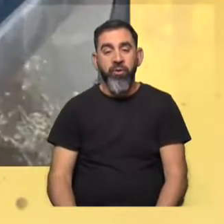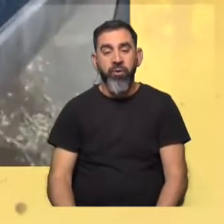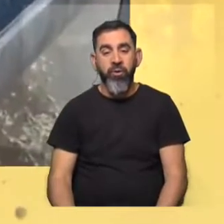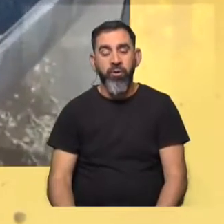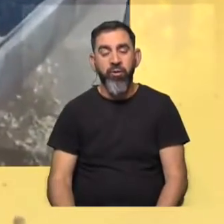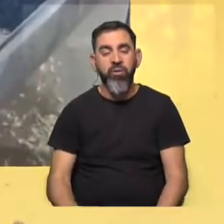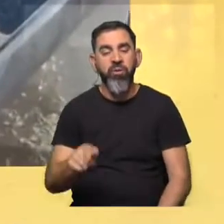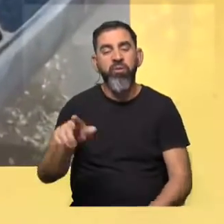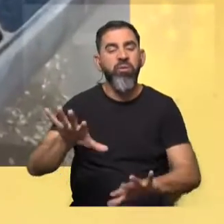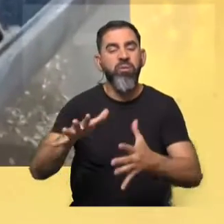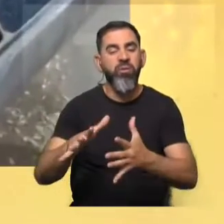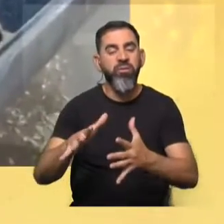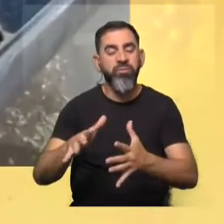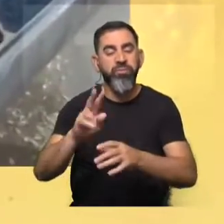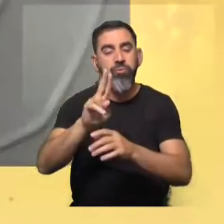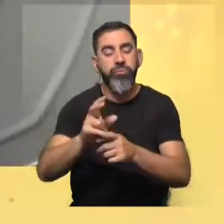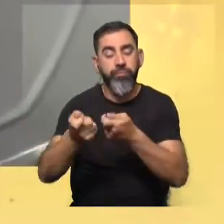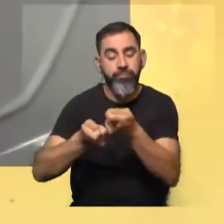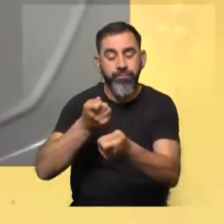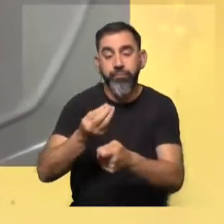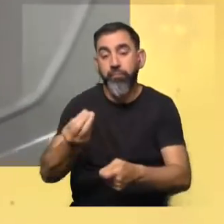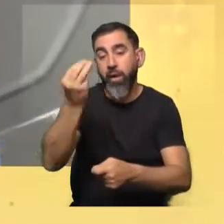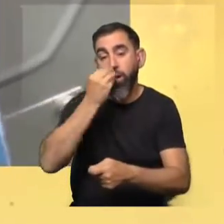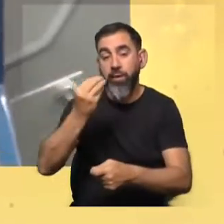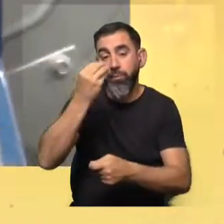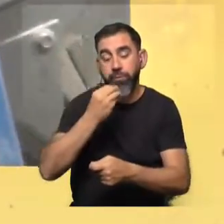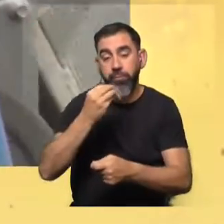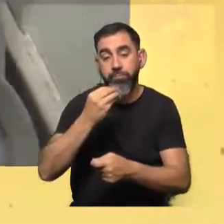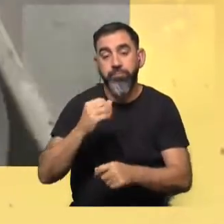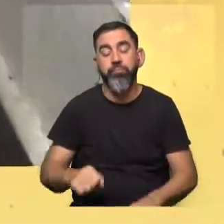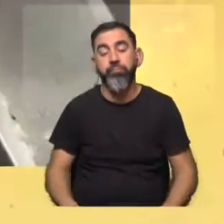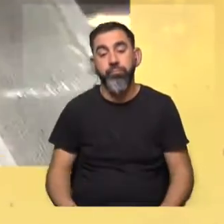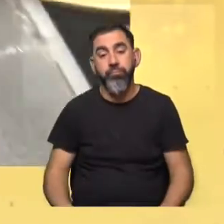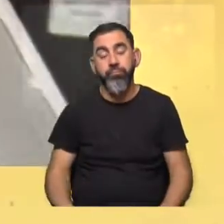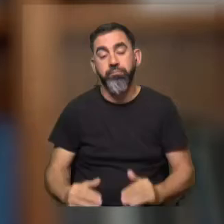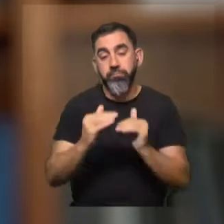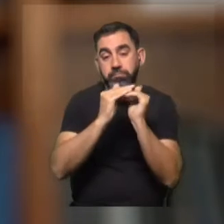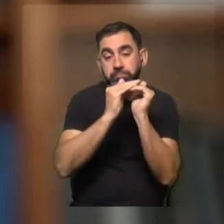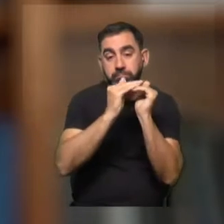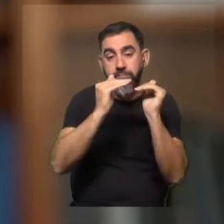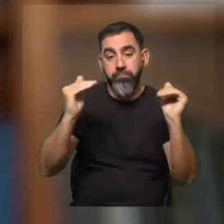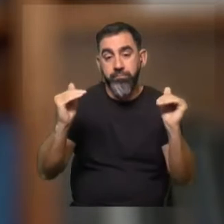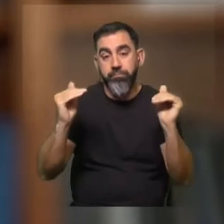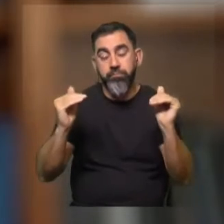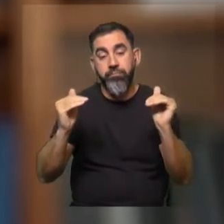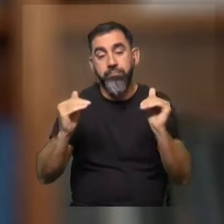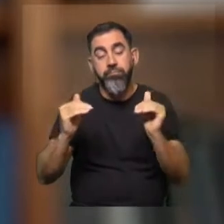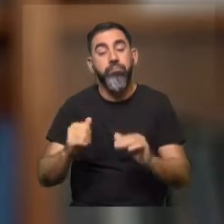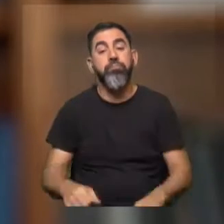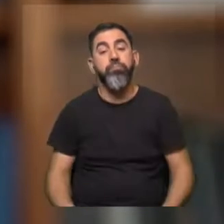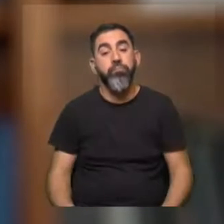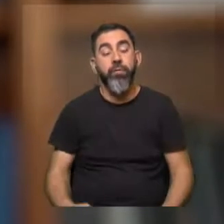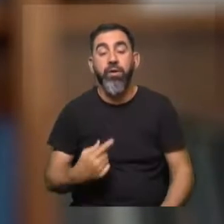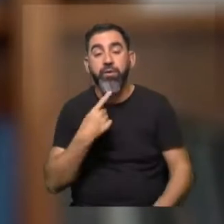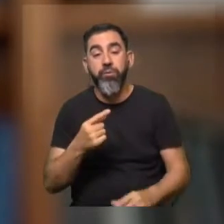La pectina se utiliza como un aditivo alimentario que da como estabilizante, gelificante,